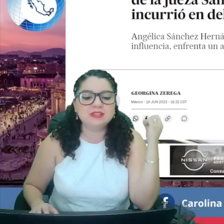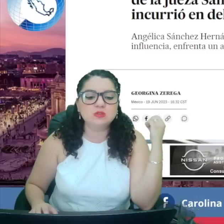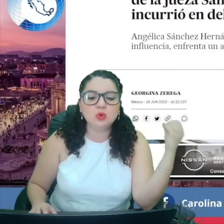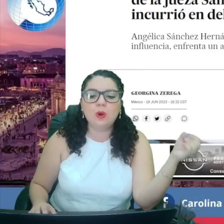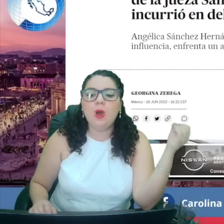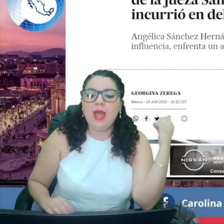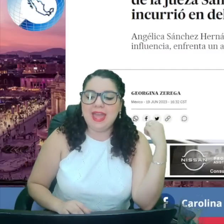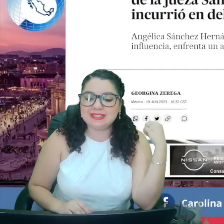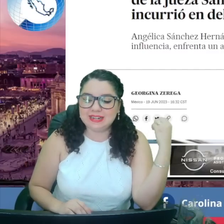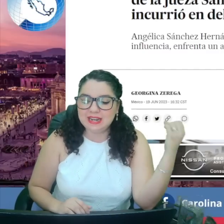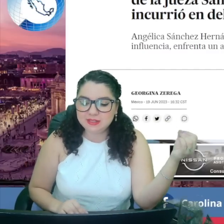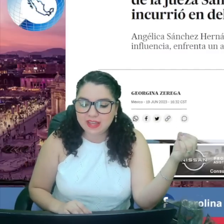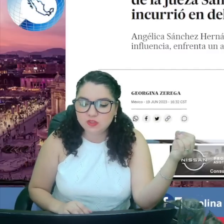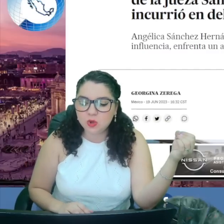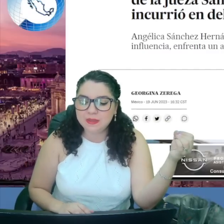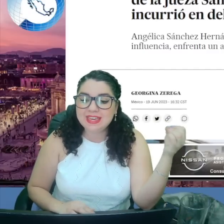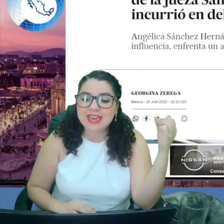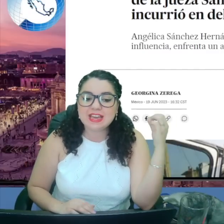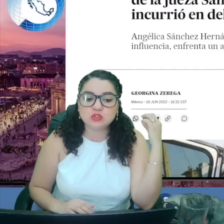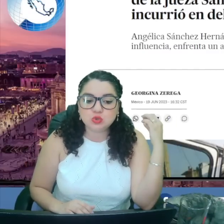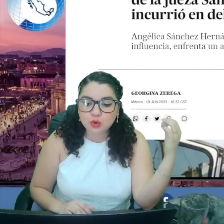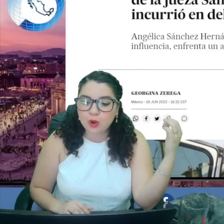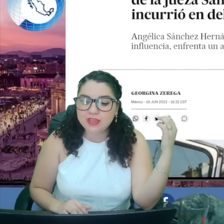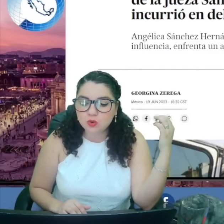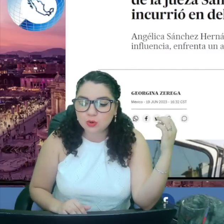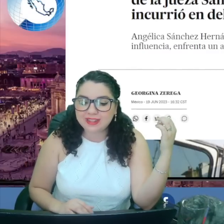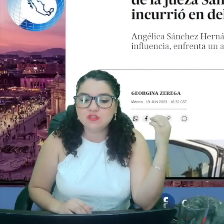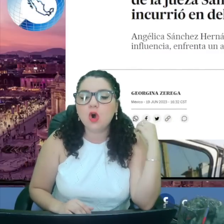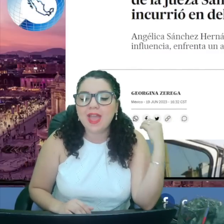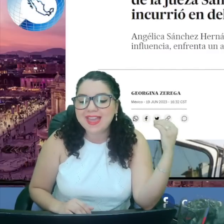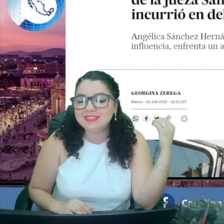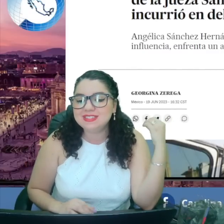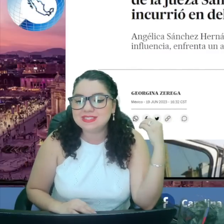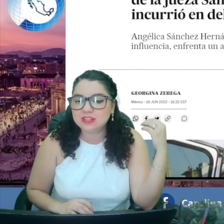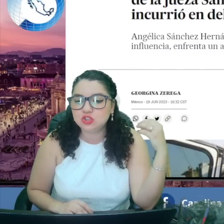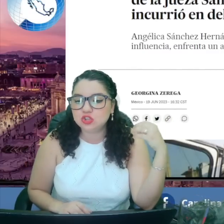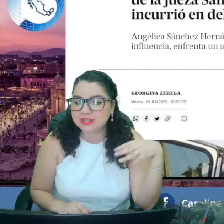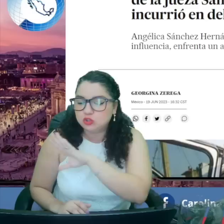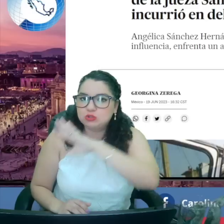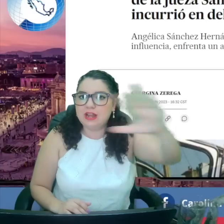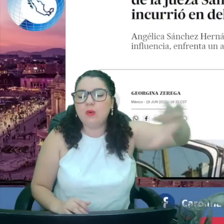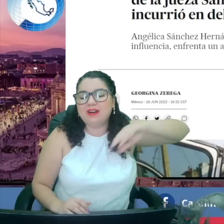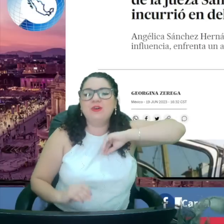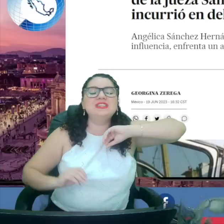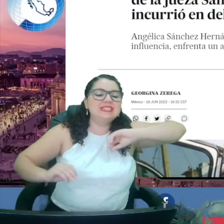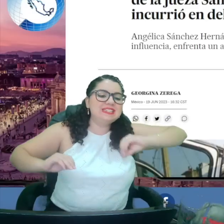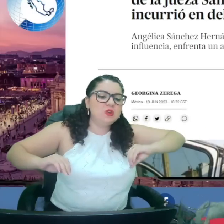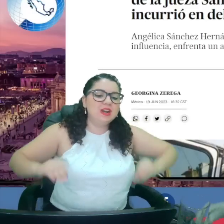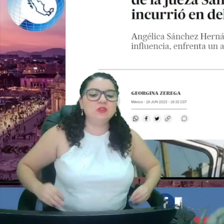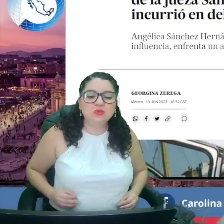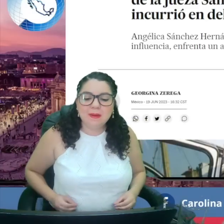porque se estuvo extralimitando y estuvo incurriendo en distintos delitos. O sea, el gobernador dice,